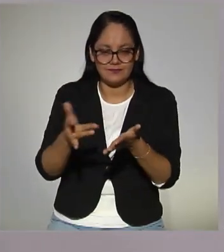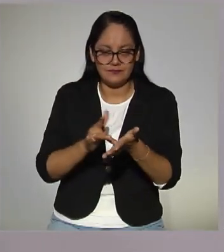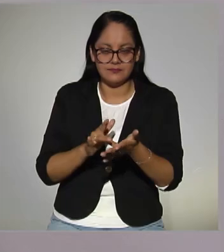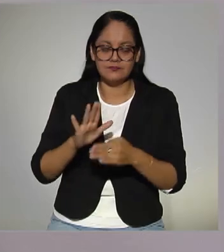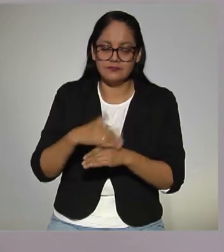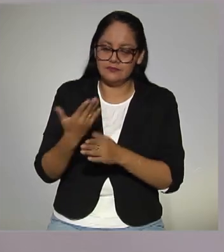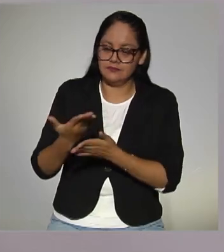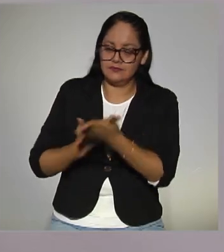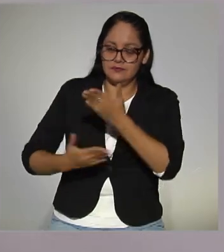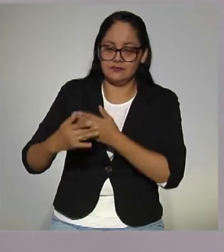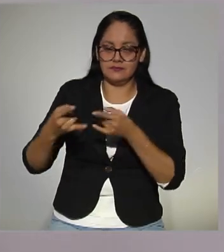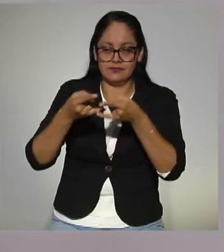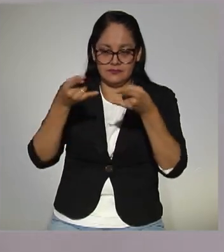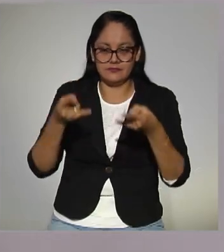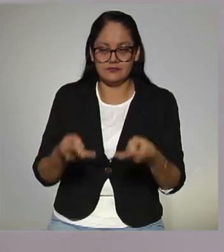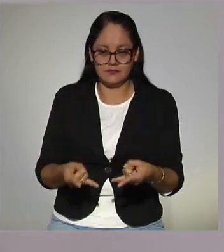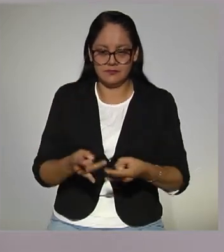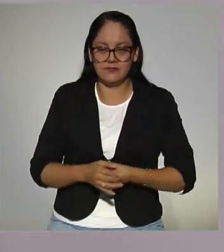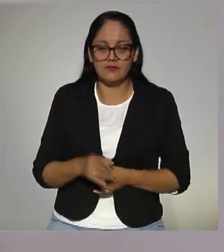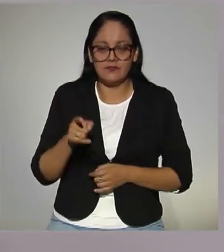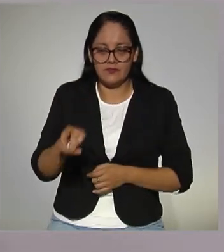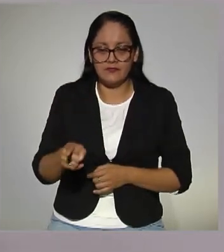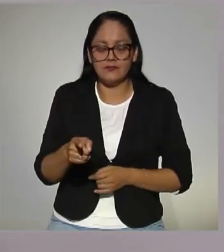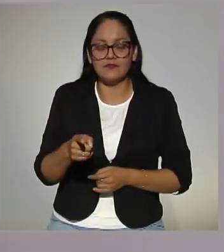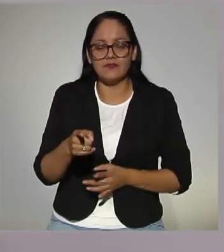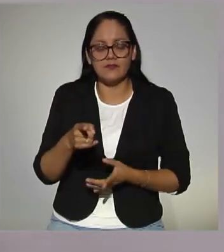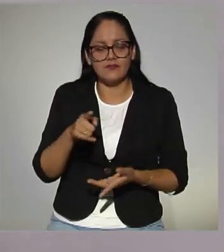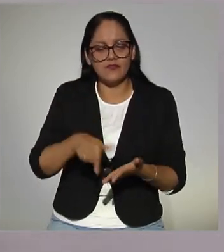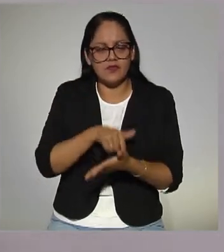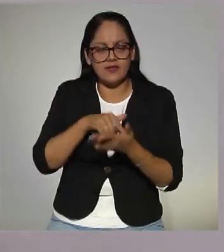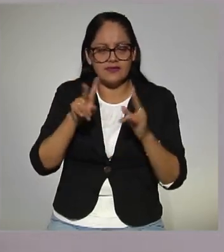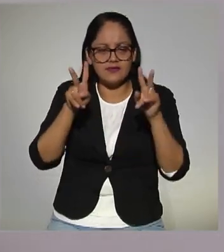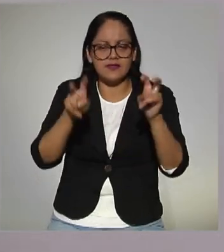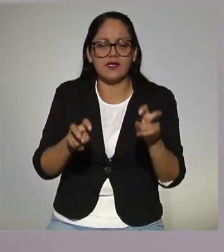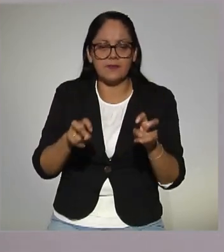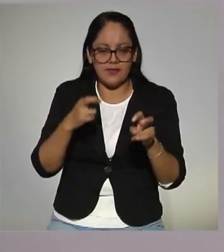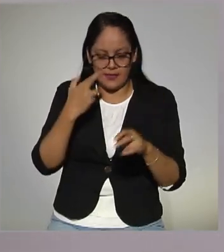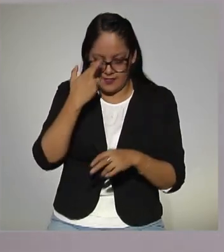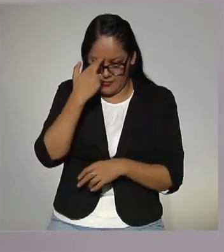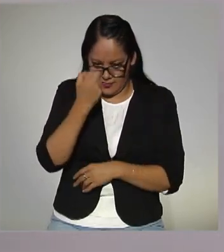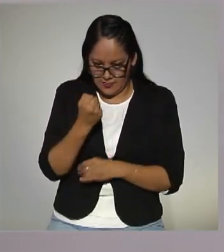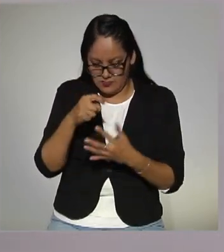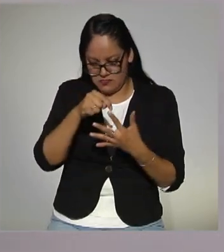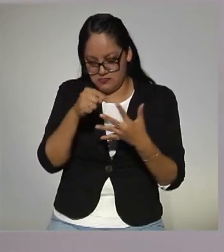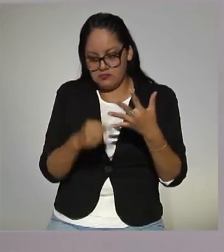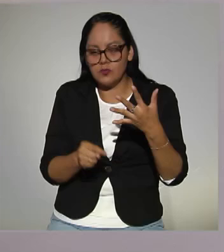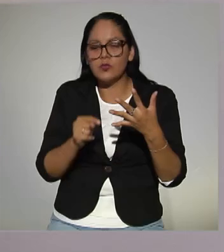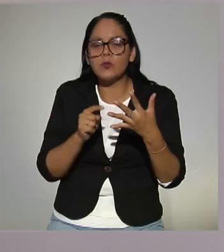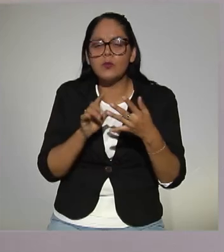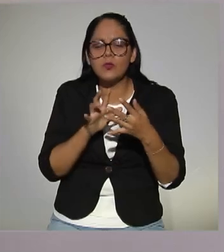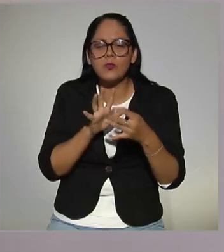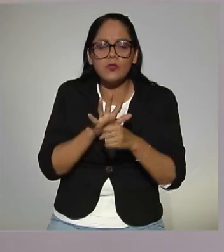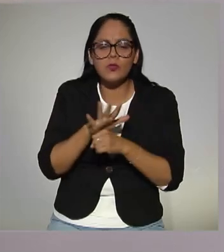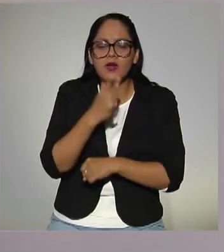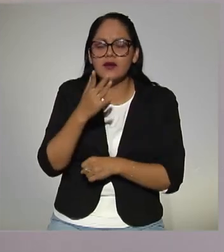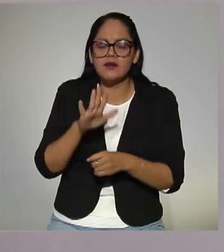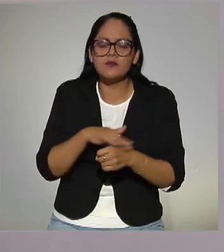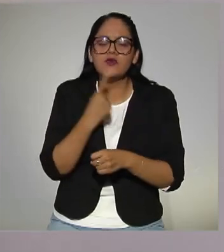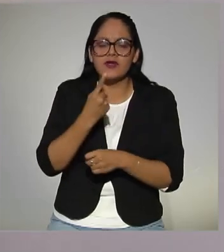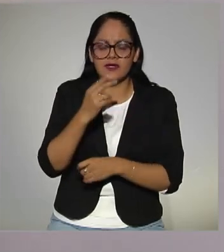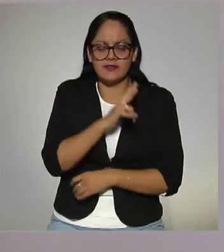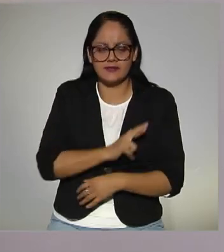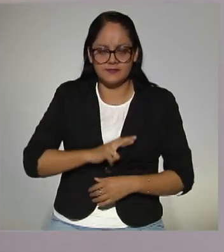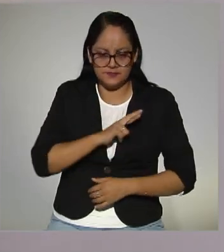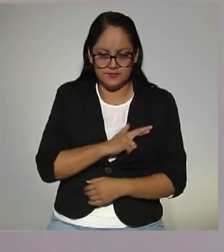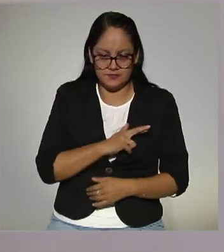por compartir este testimonio que nos ubica en el tema de las razones del resentimiento.